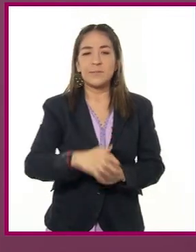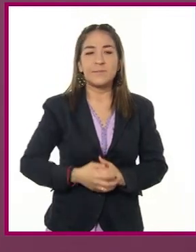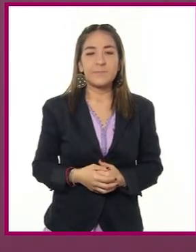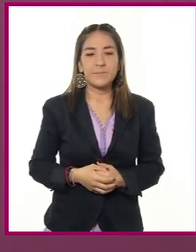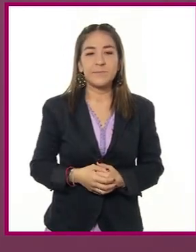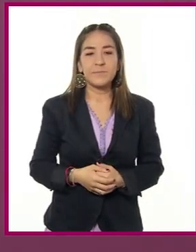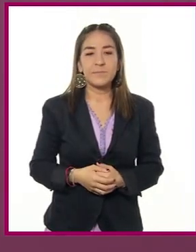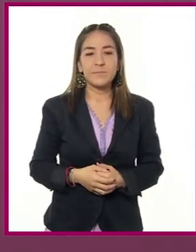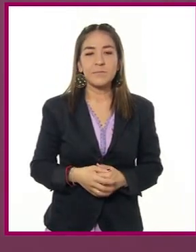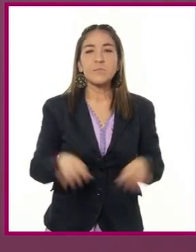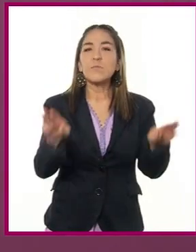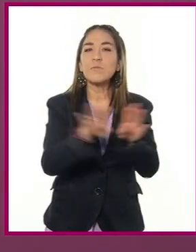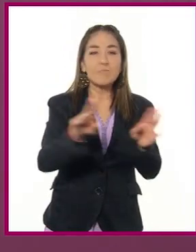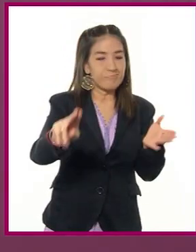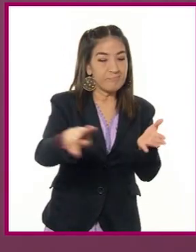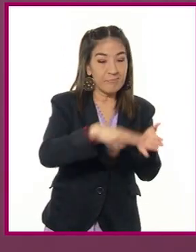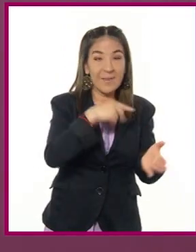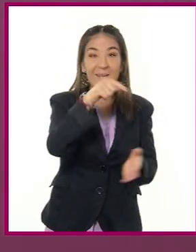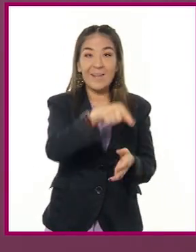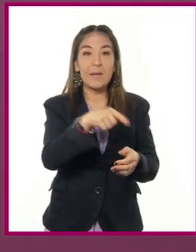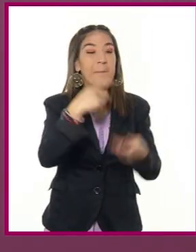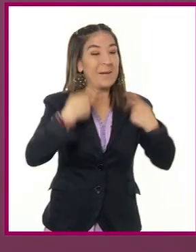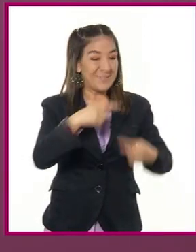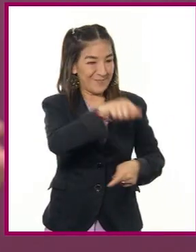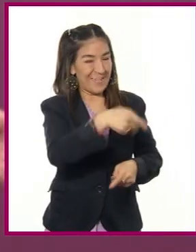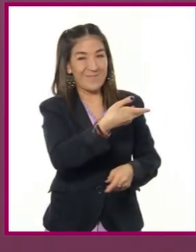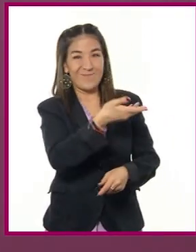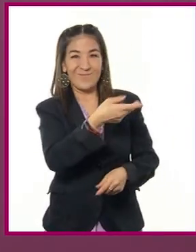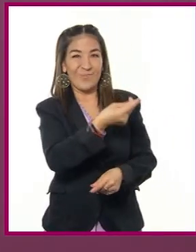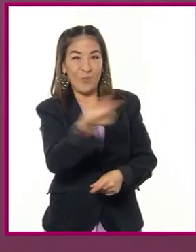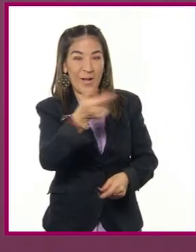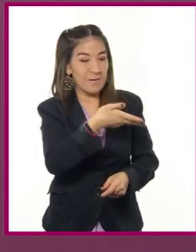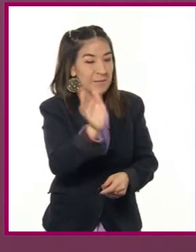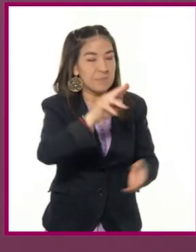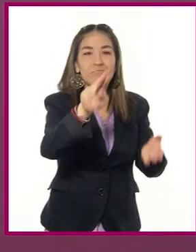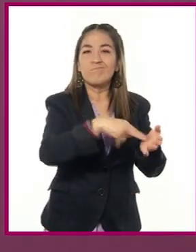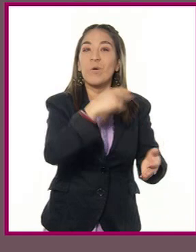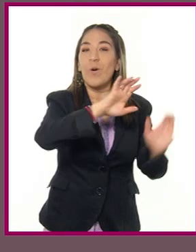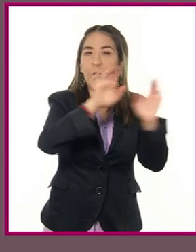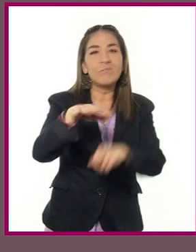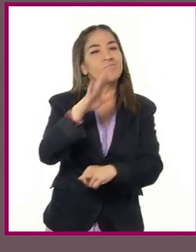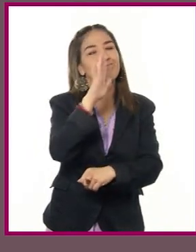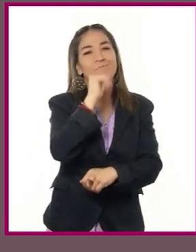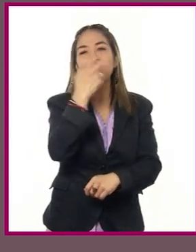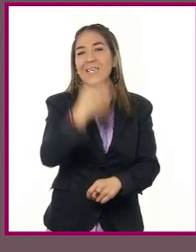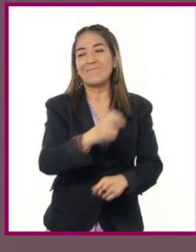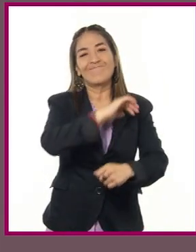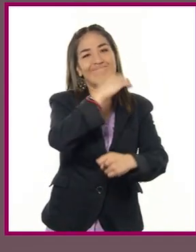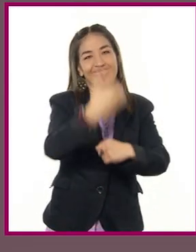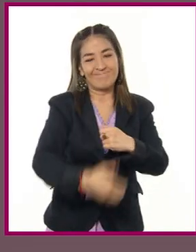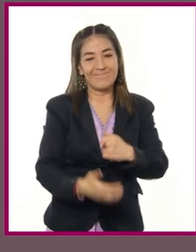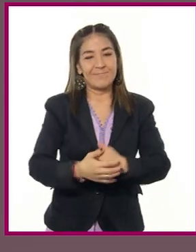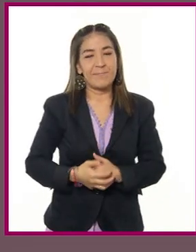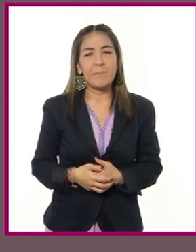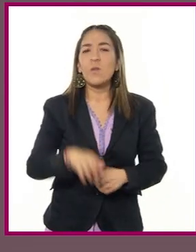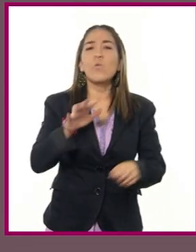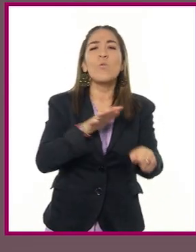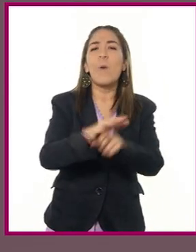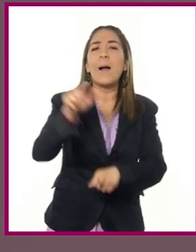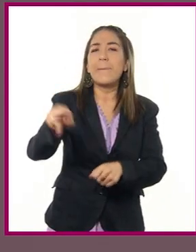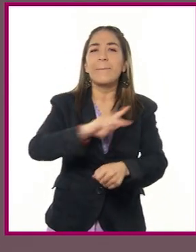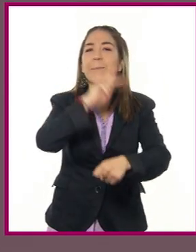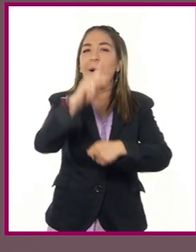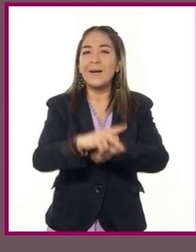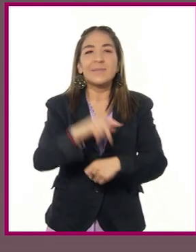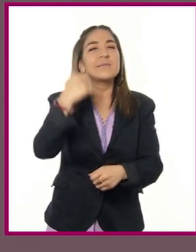la contratación de cualquiera de los despedidos. Fue el fin del episodio. Uno de los primeros países que